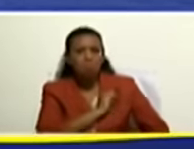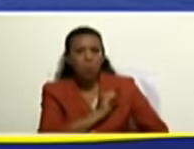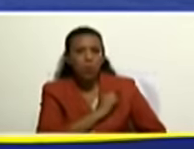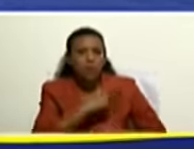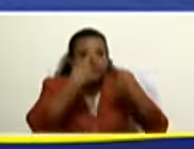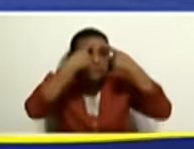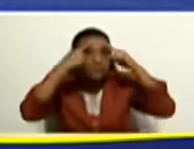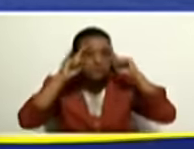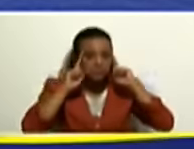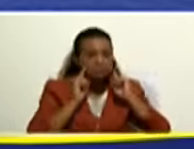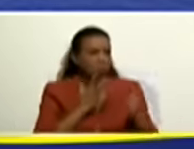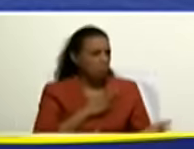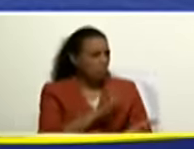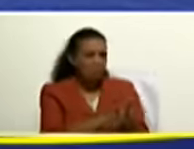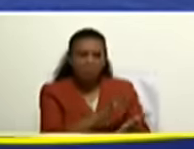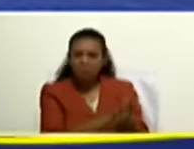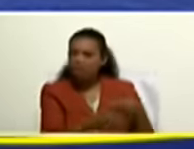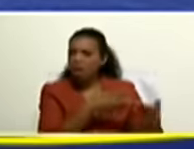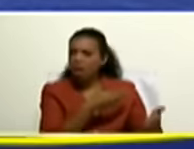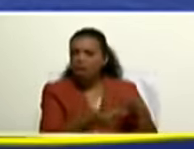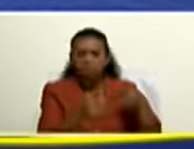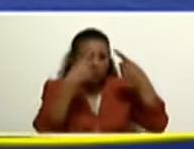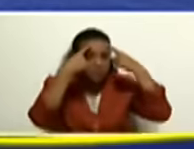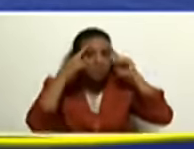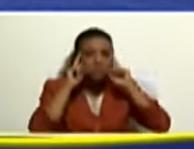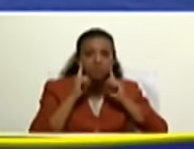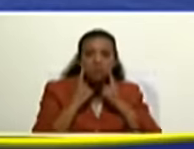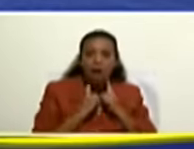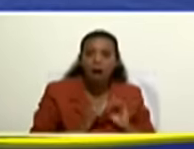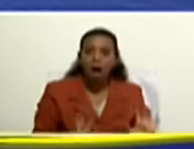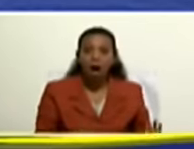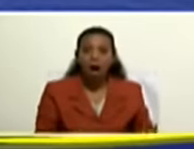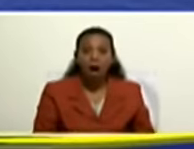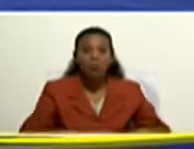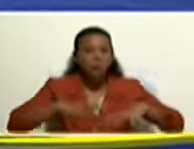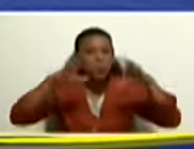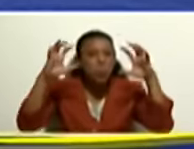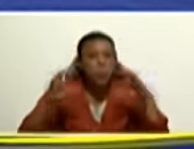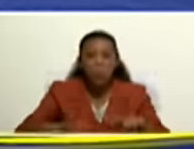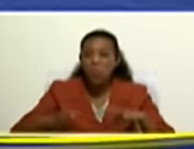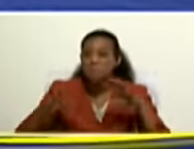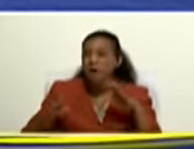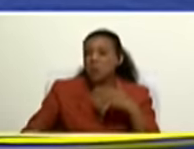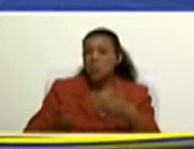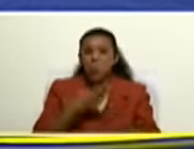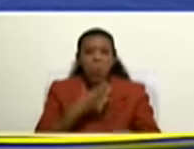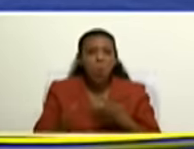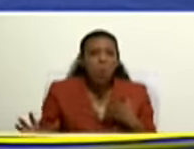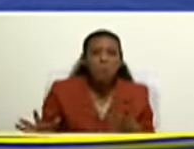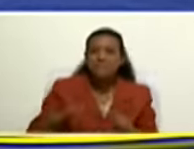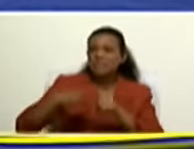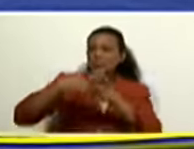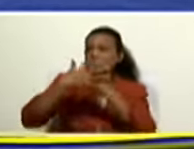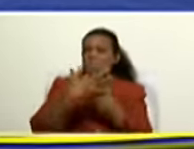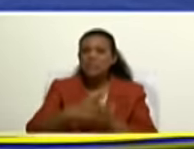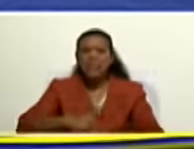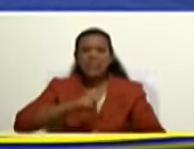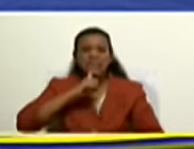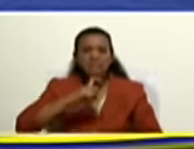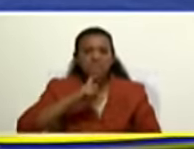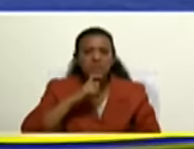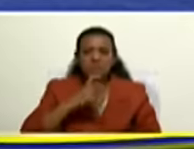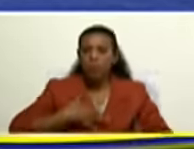suden bastante. Porque llueva, truene o